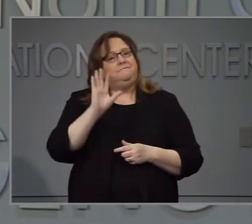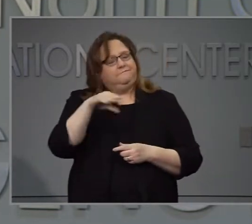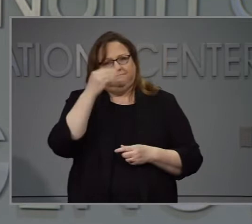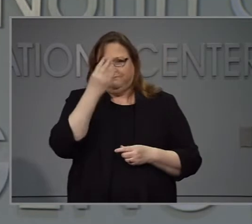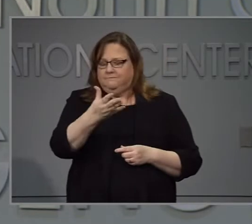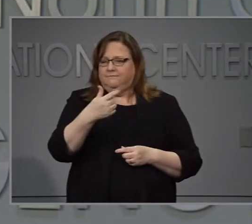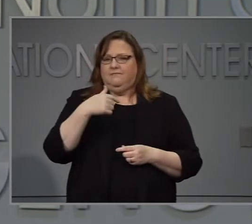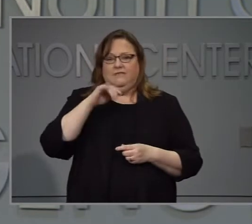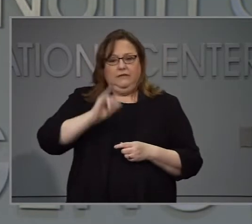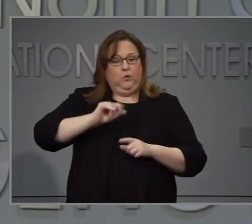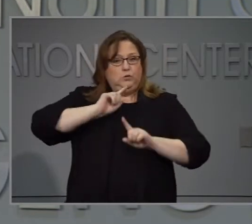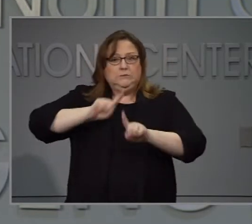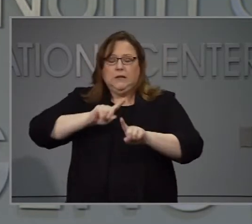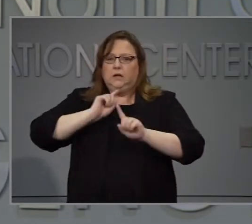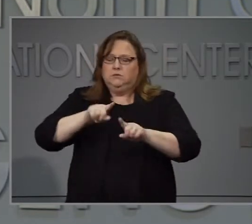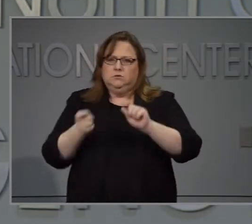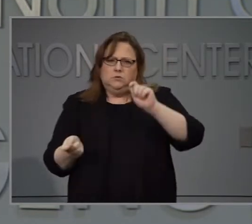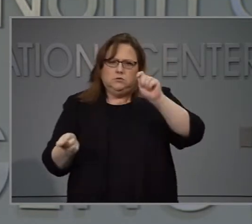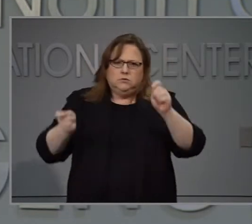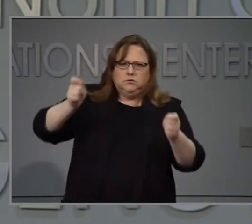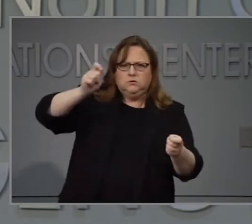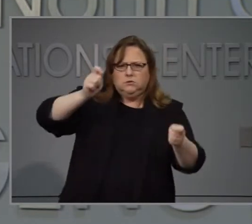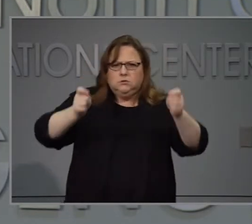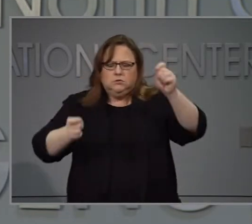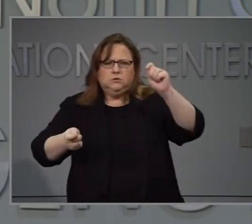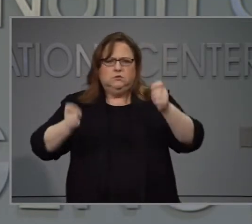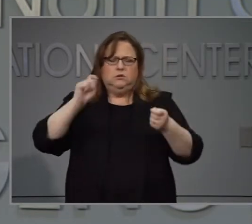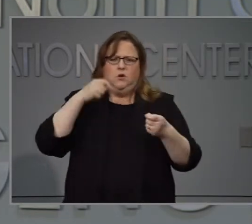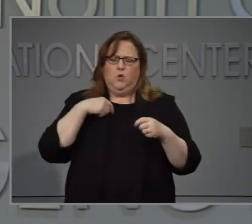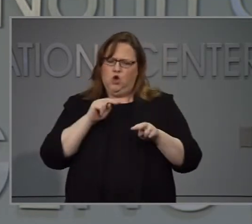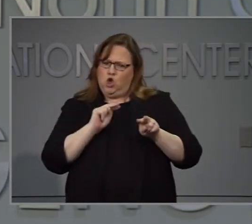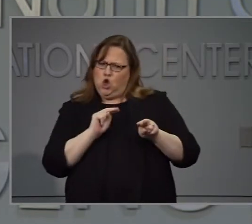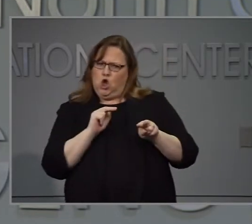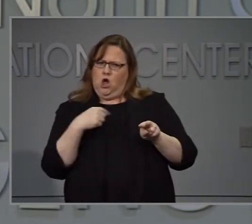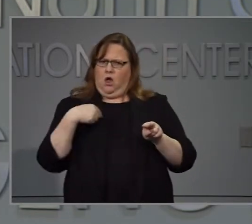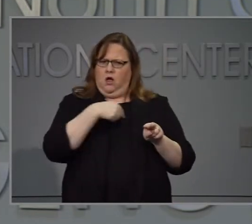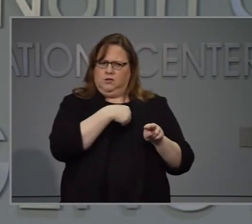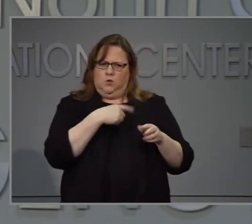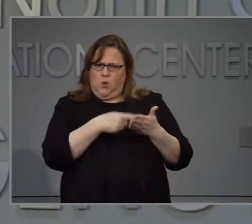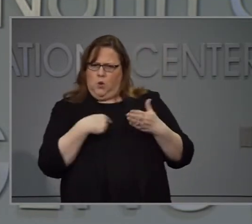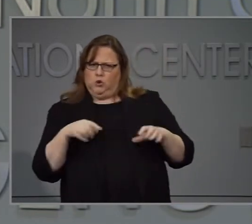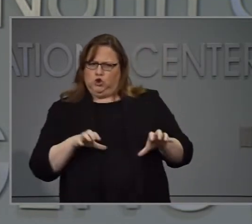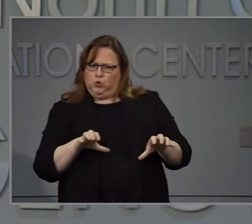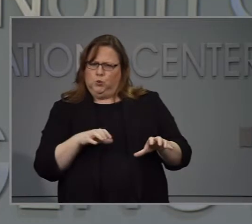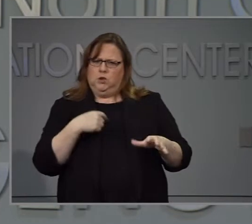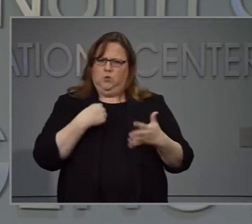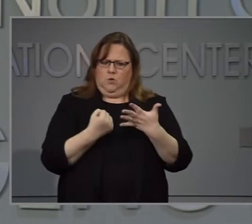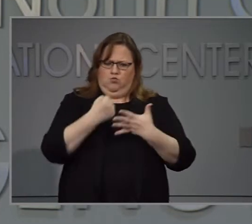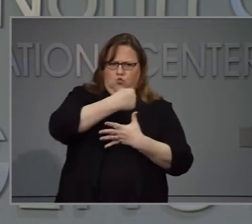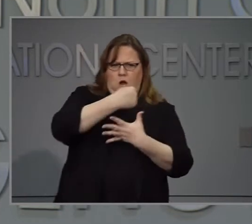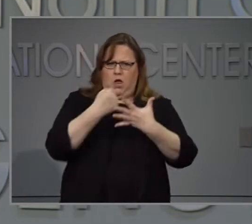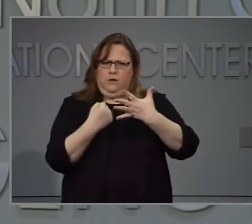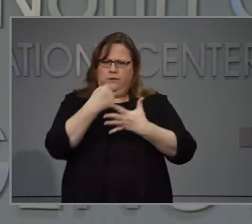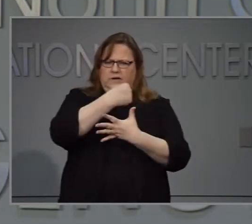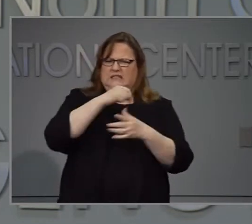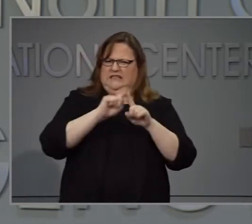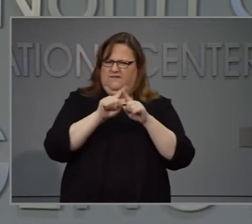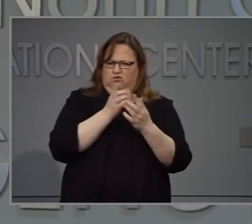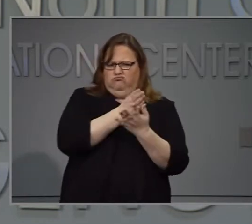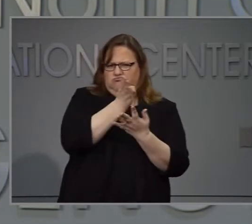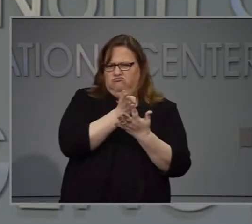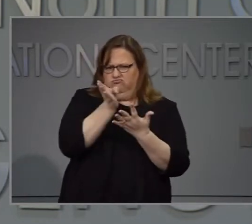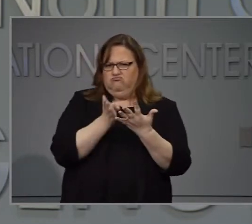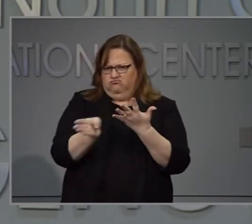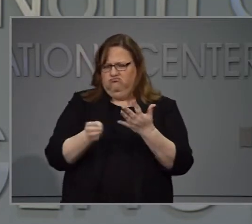una respuesta que está evolucionando y nosotros constantemente estamos evaluando la postura de la respuesta